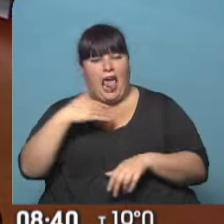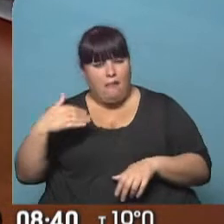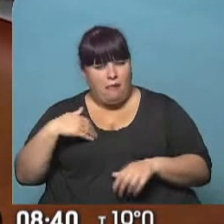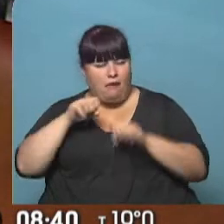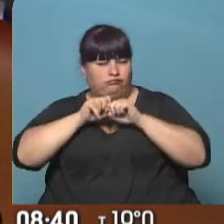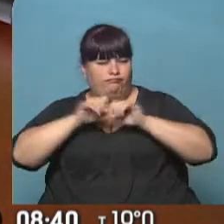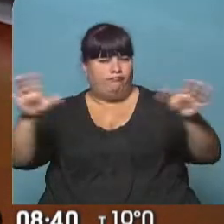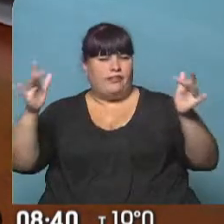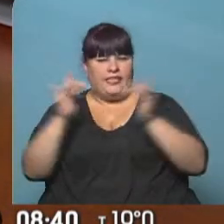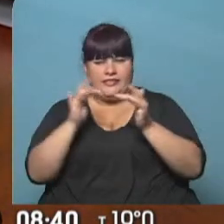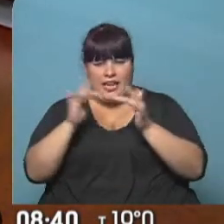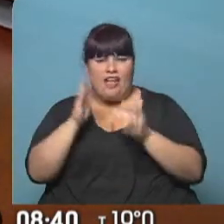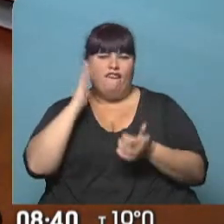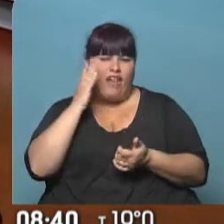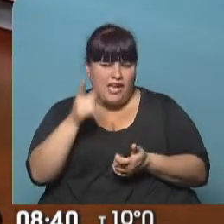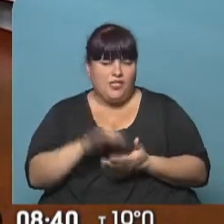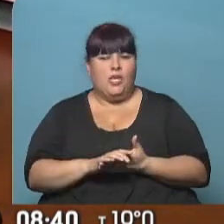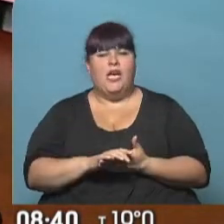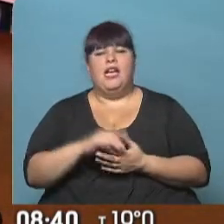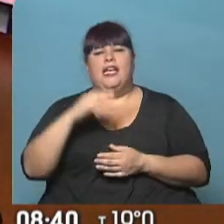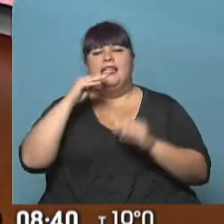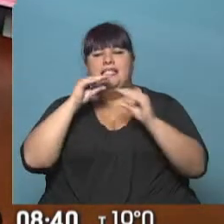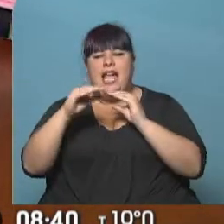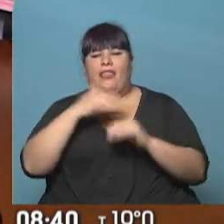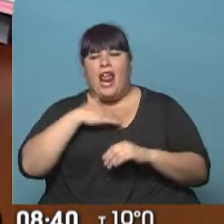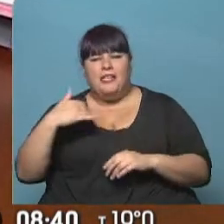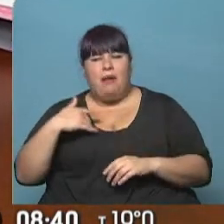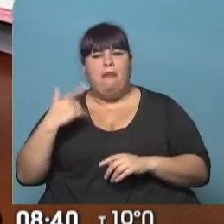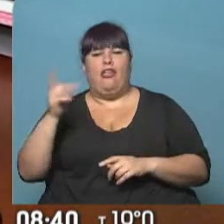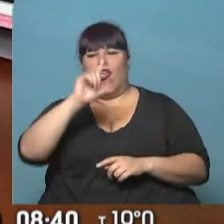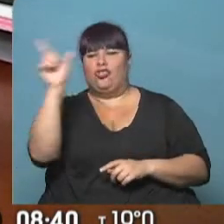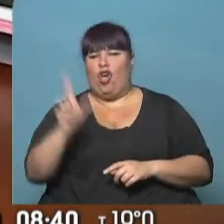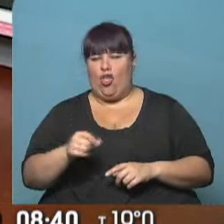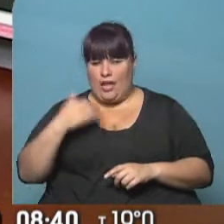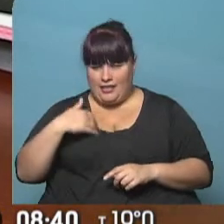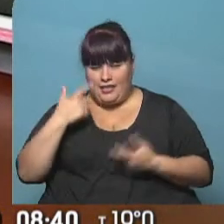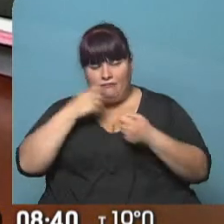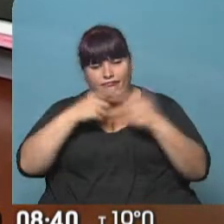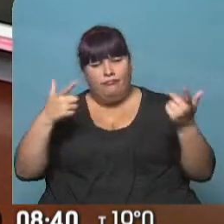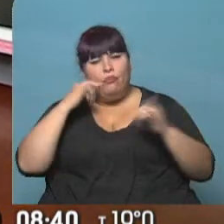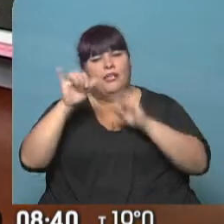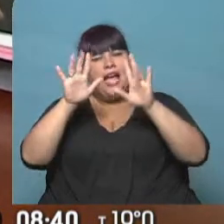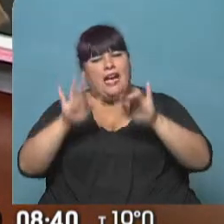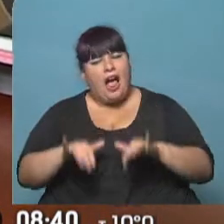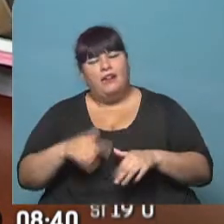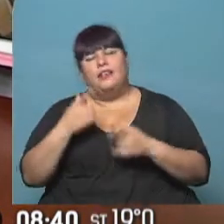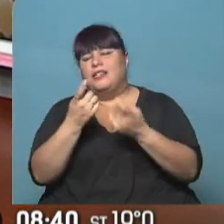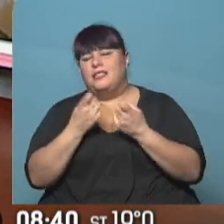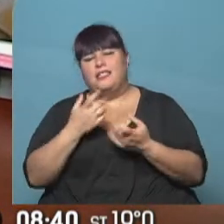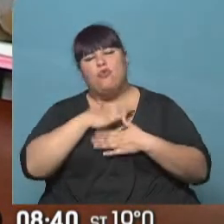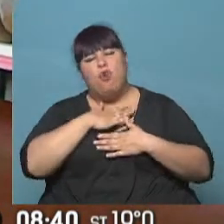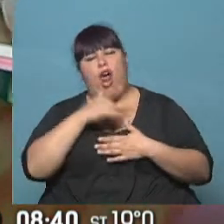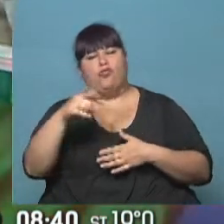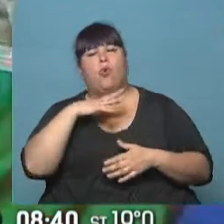está viralizada en el Facebook, en cada chat de mamás de todo el país, se está conociendo esta carta y la necesidad de este corazón